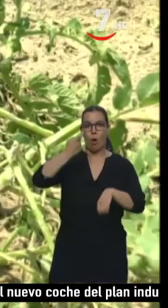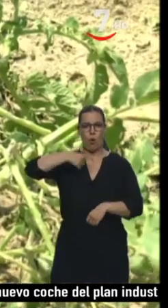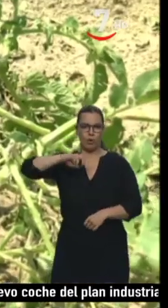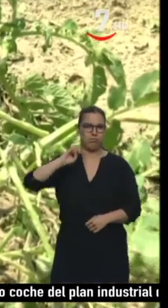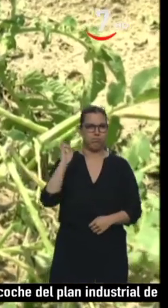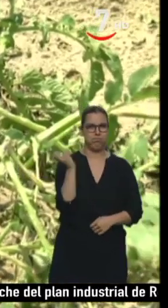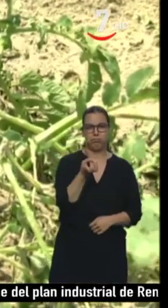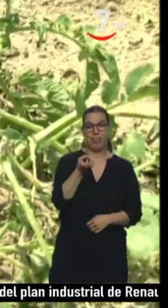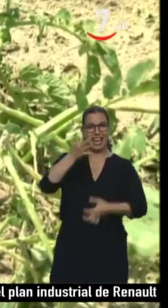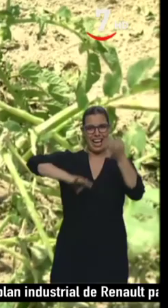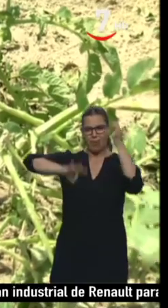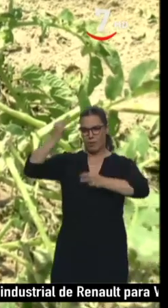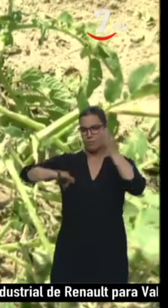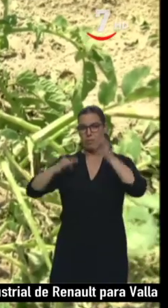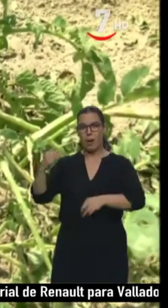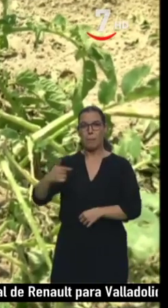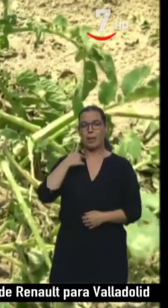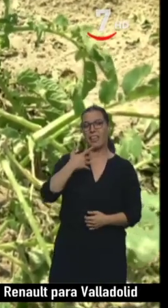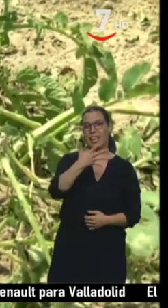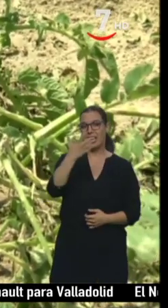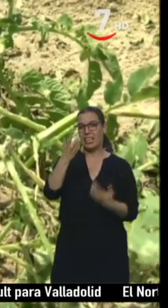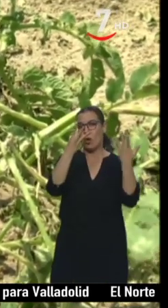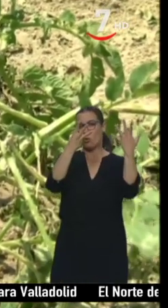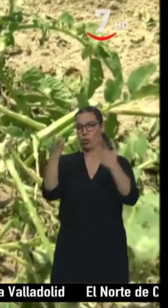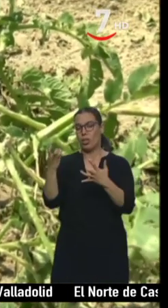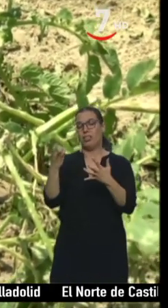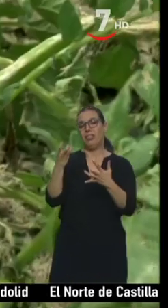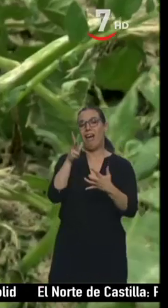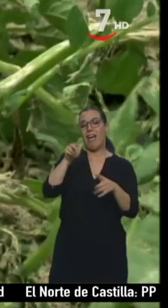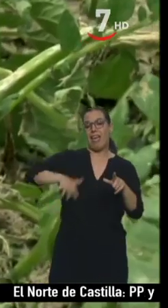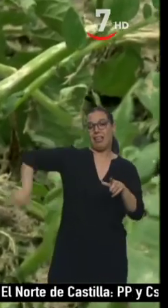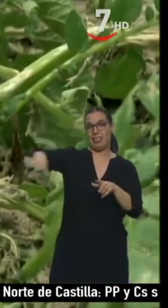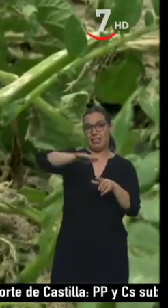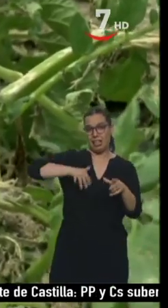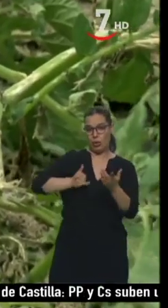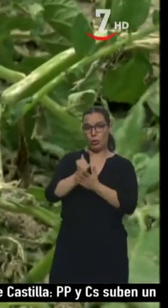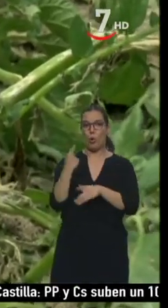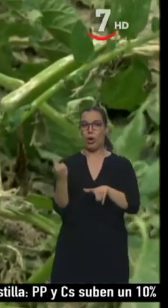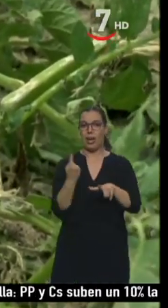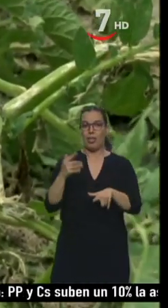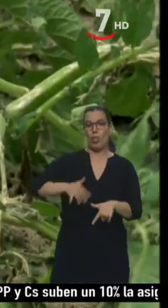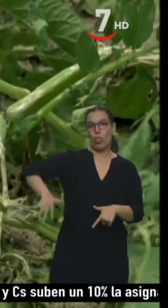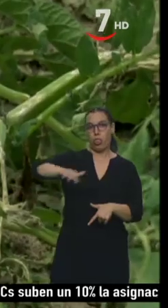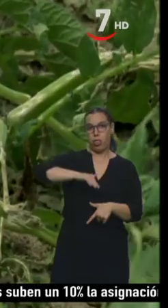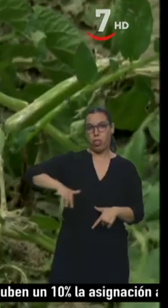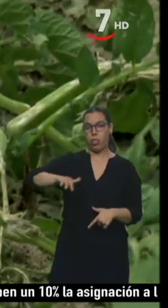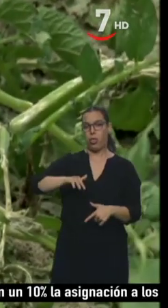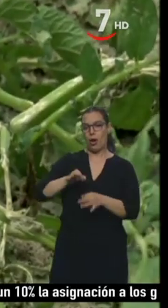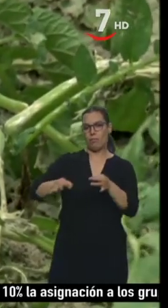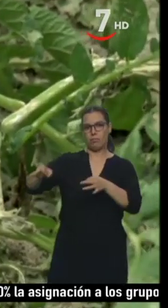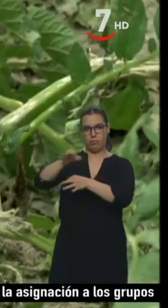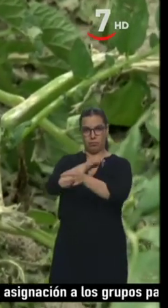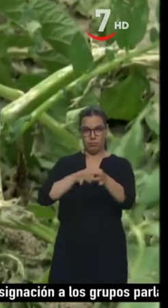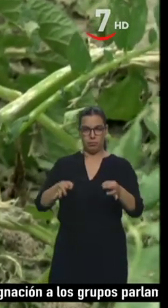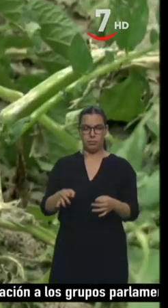se ha llevado por delante entre 500 y 800 hectáreas de cultivos de regadío de aquí en Pinarejos y en municipios cercanos como Chatún, Gómez